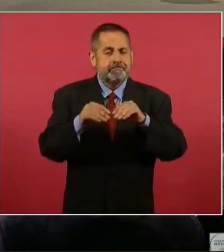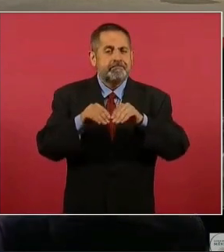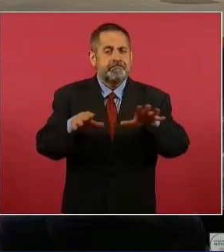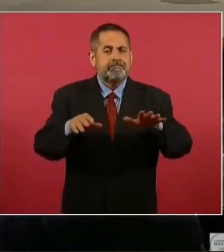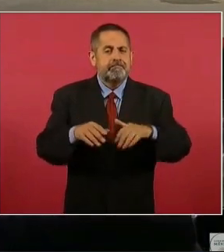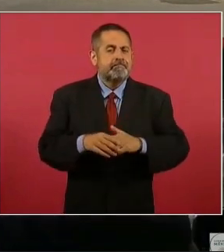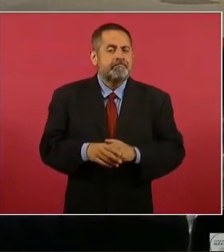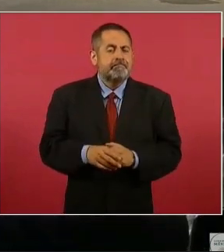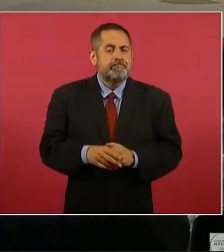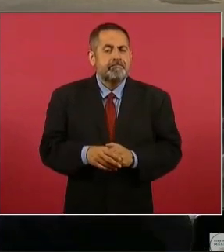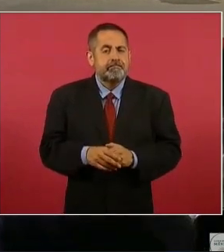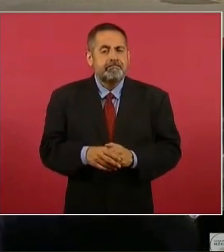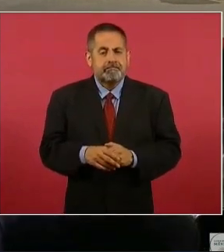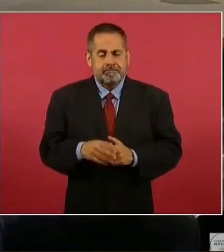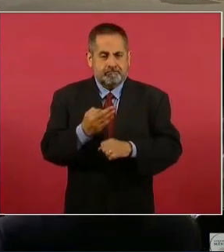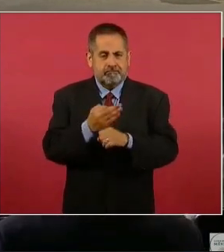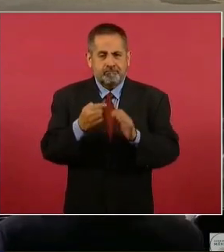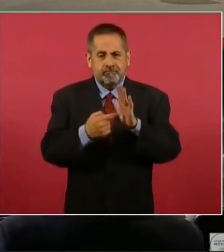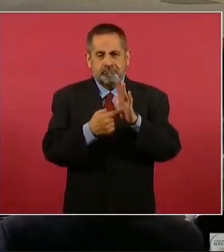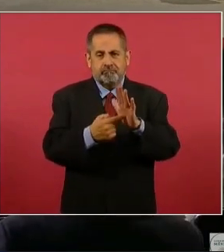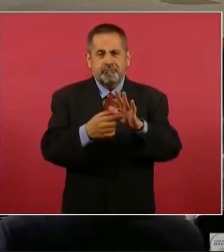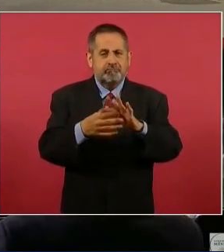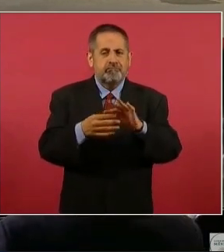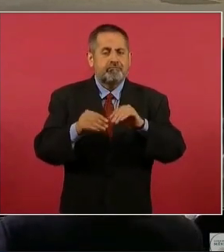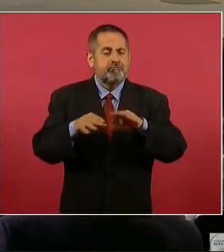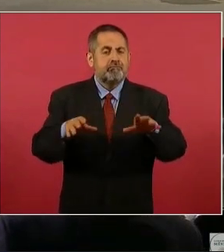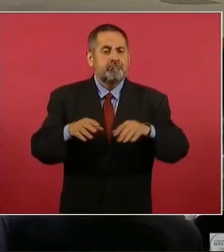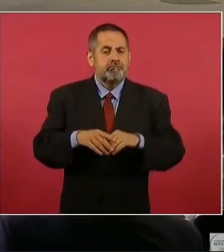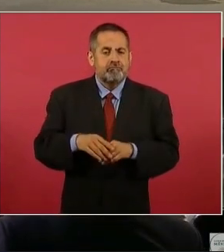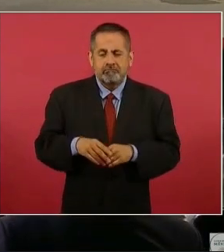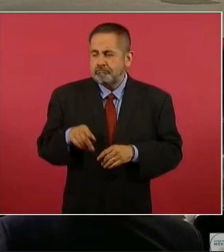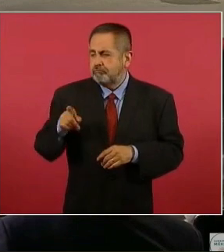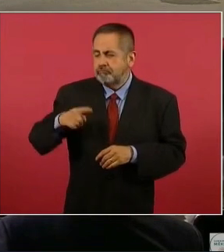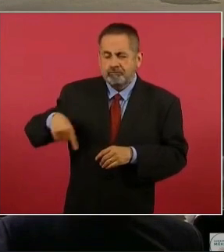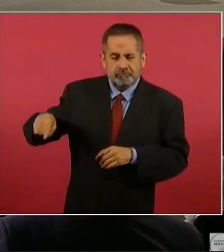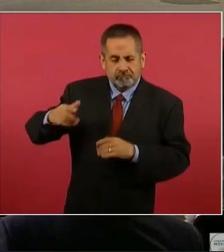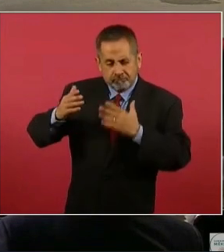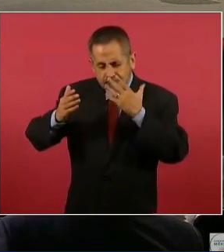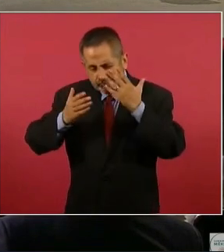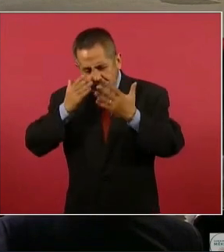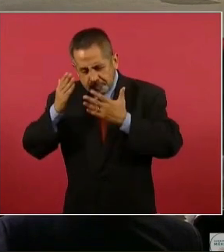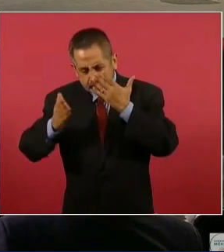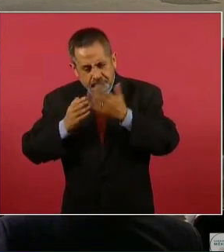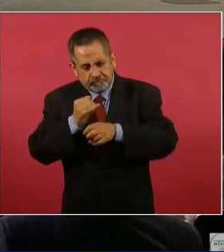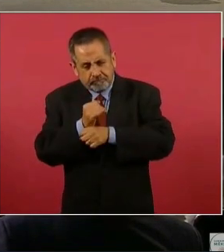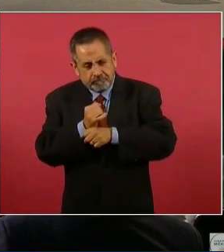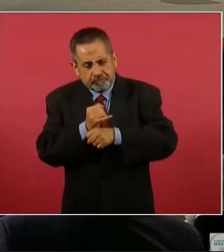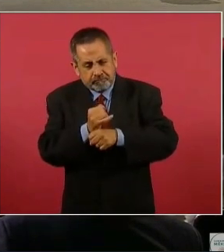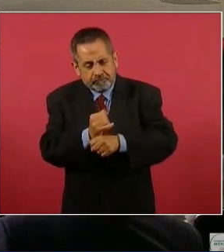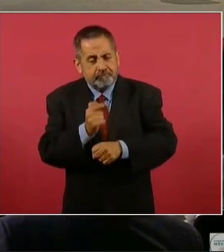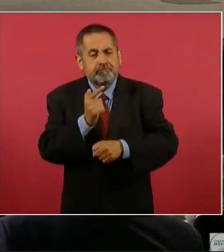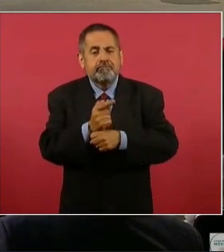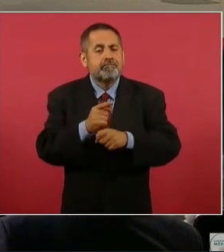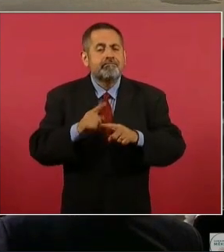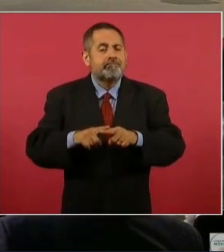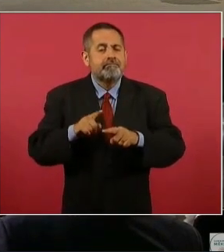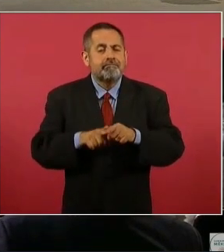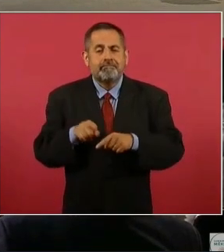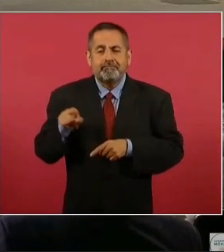Vamos a presentar en este momento un estudio que hace el